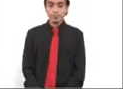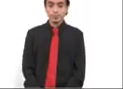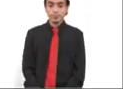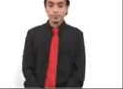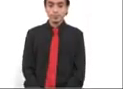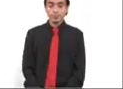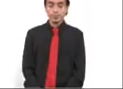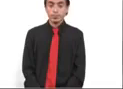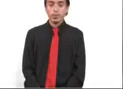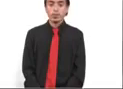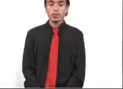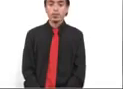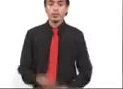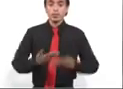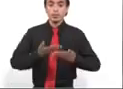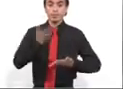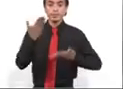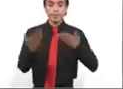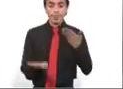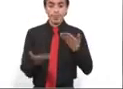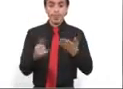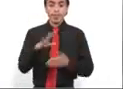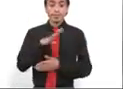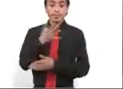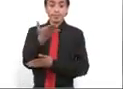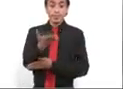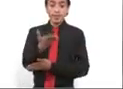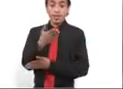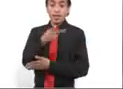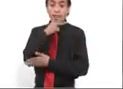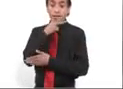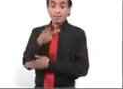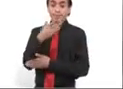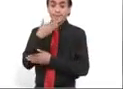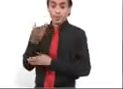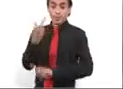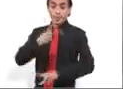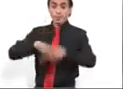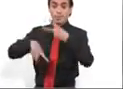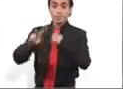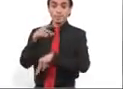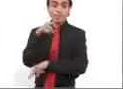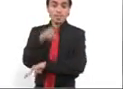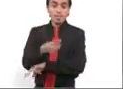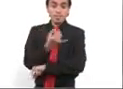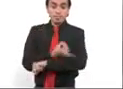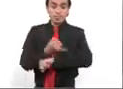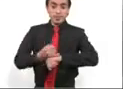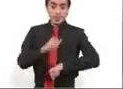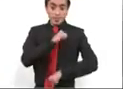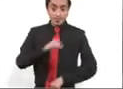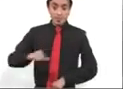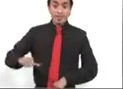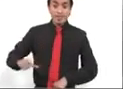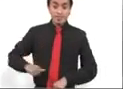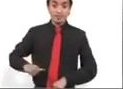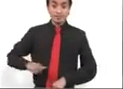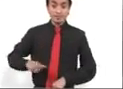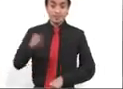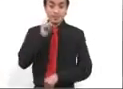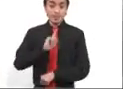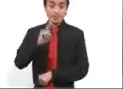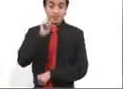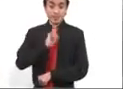A continuación, escucharemos las palabras de bienvenida a cargo de la alcaldesa de Iztapalapa, licenciada Clara Marina Brugada